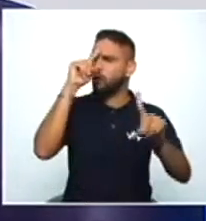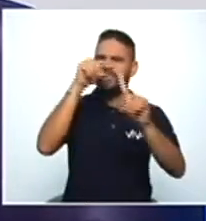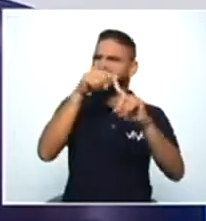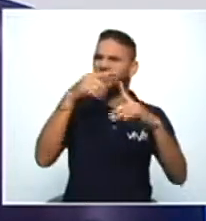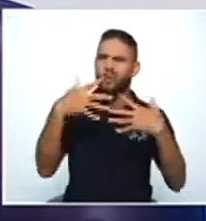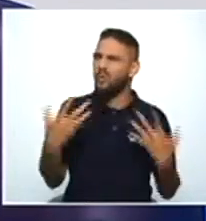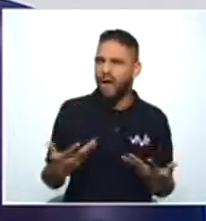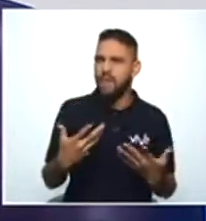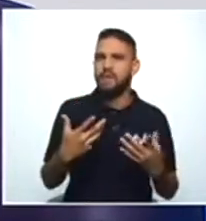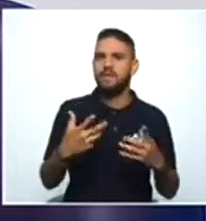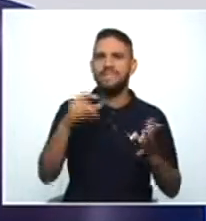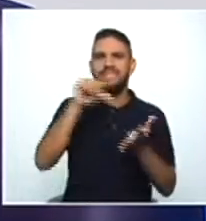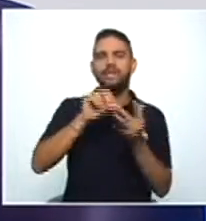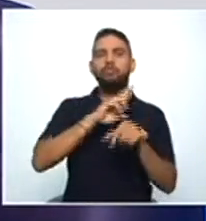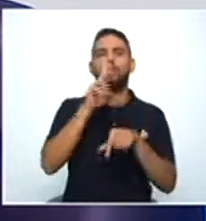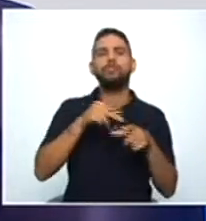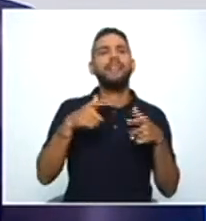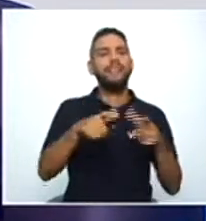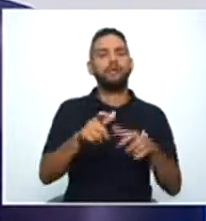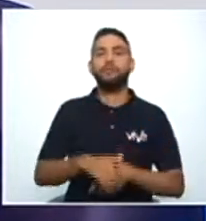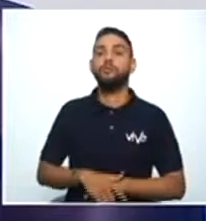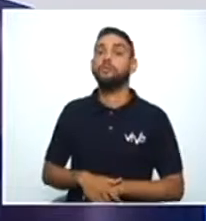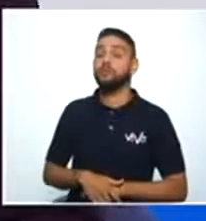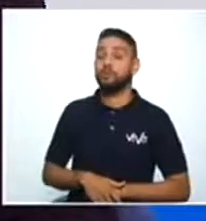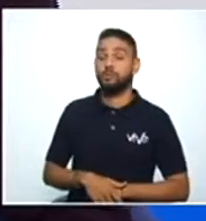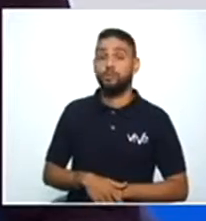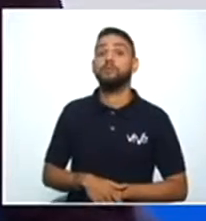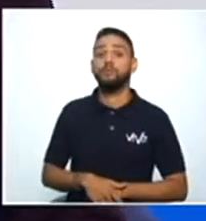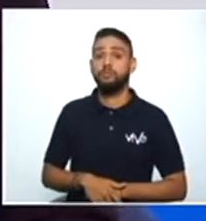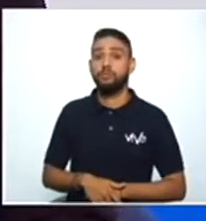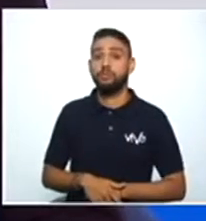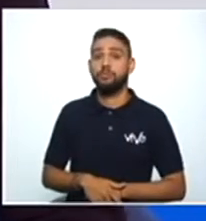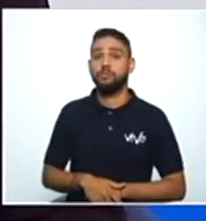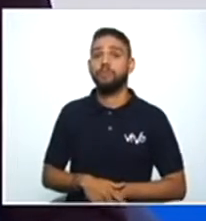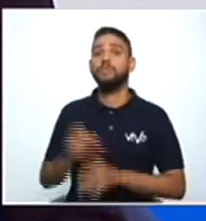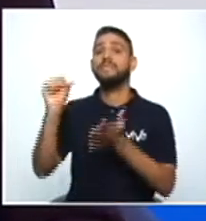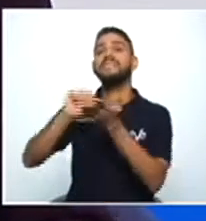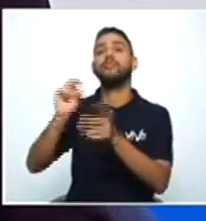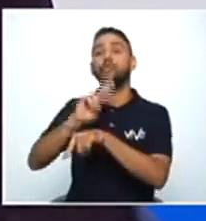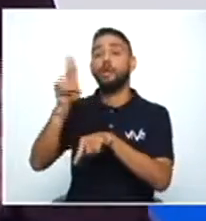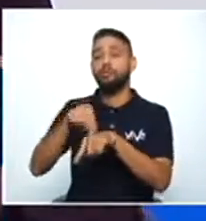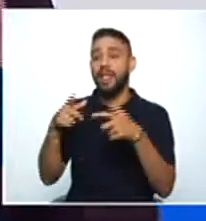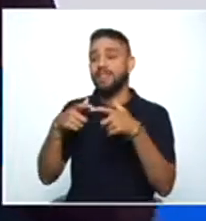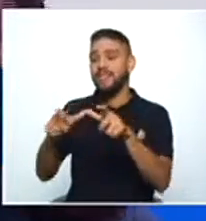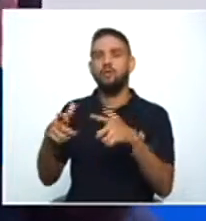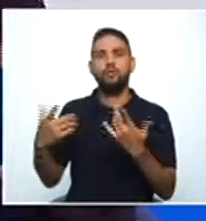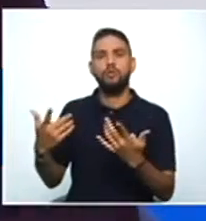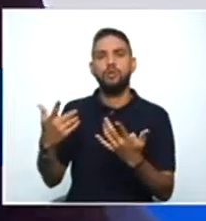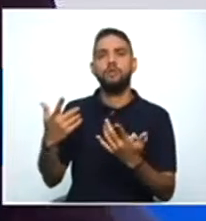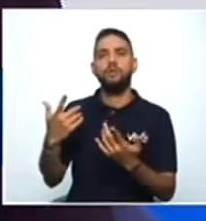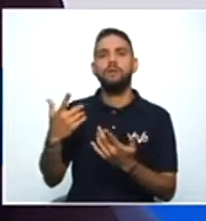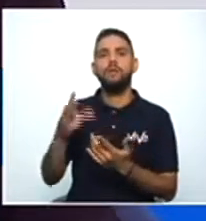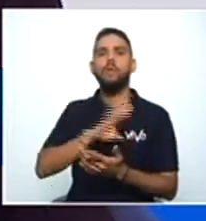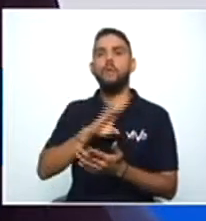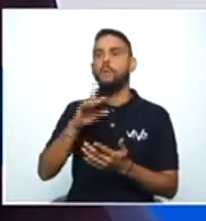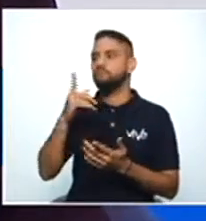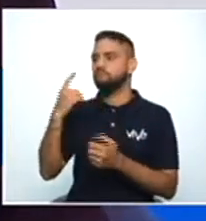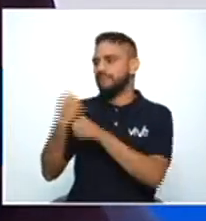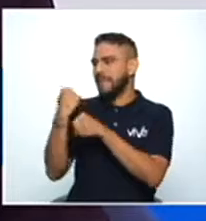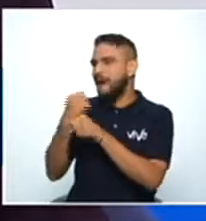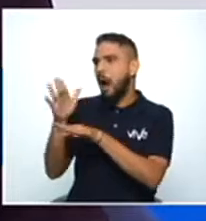podríamos decir que es puntualmente en efecto el centro nacional del disco lo que propone es visibilizar el trabajo